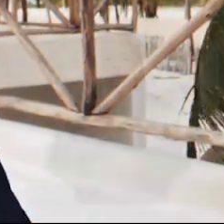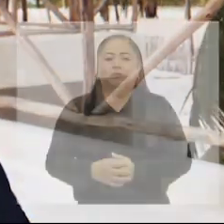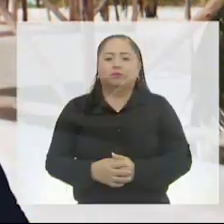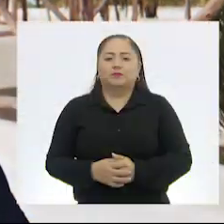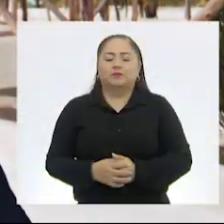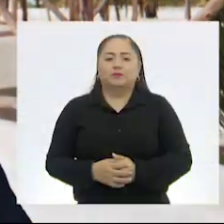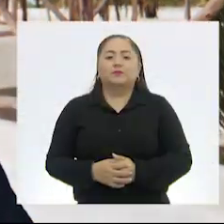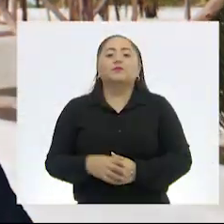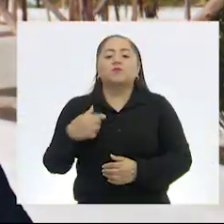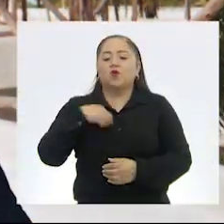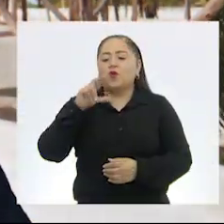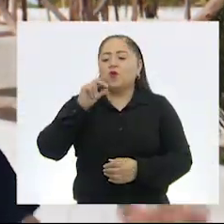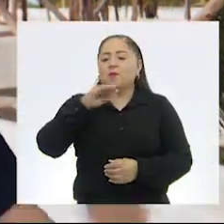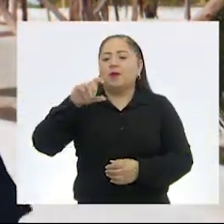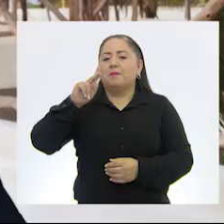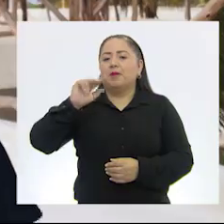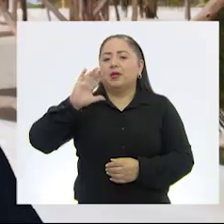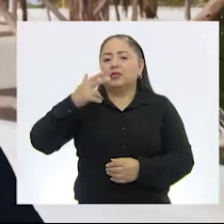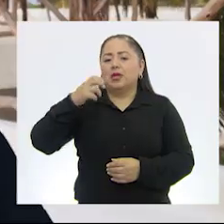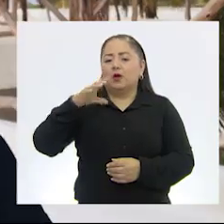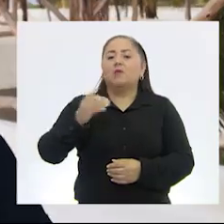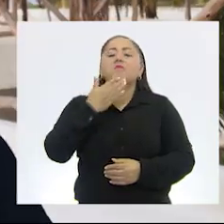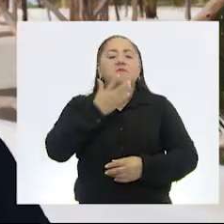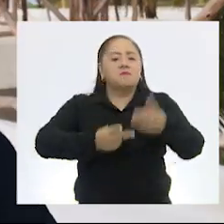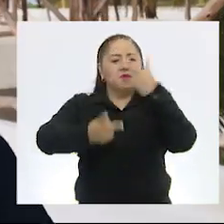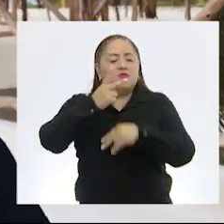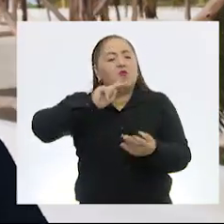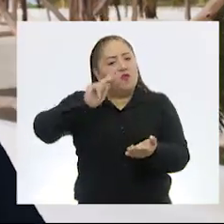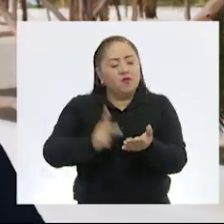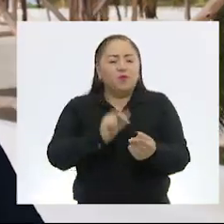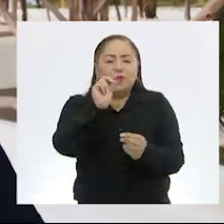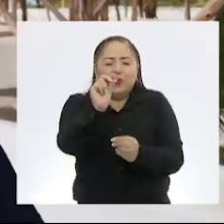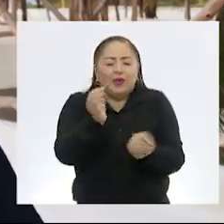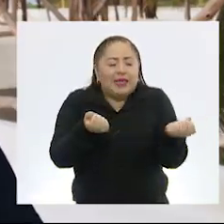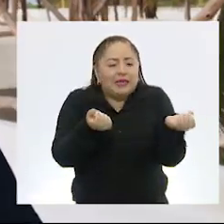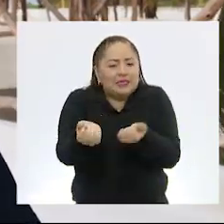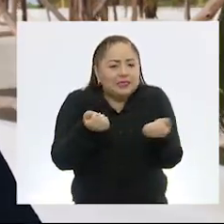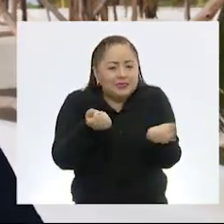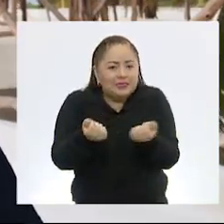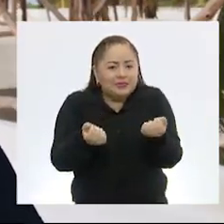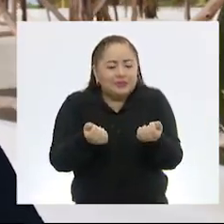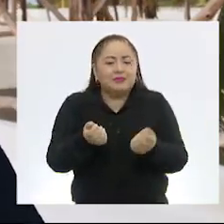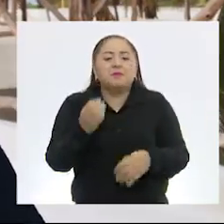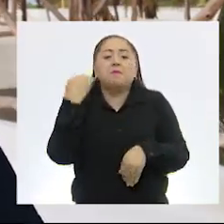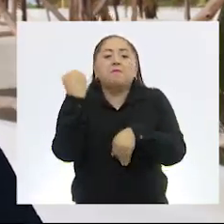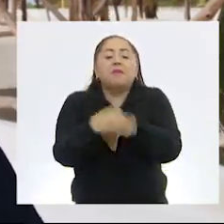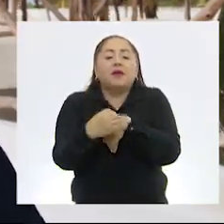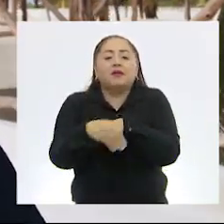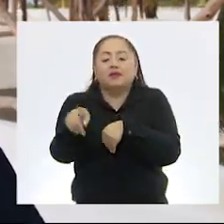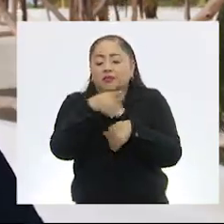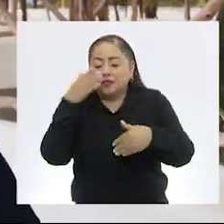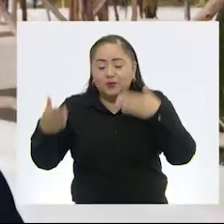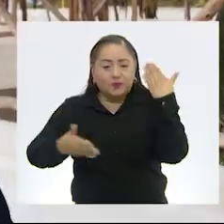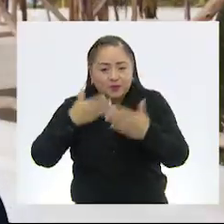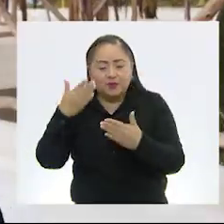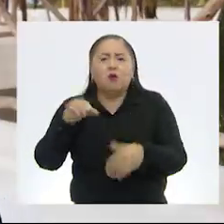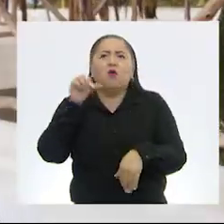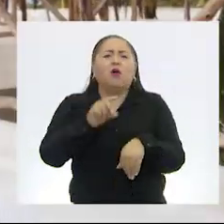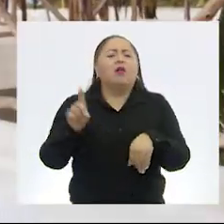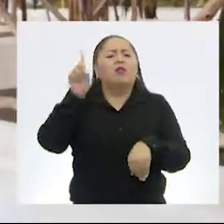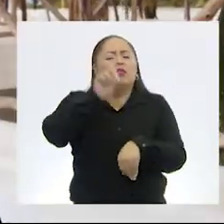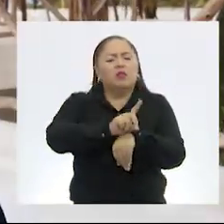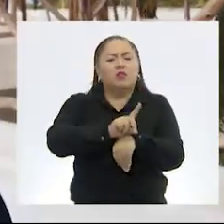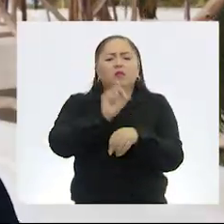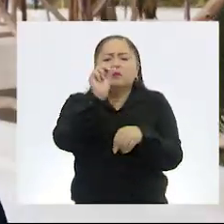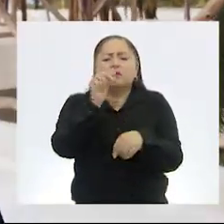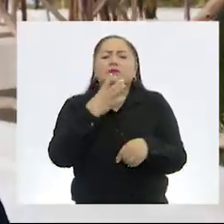Hola amigos míos, yo soy Rommel Pacheco y bienvenidos nuevamente a hacer un poquito de ejercicio mientras estudiamos. El día de hoy vamos a